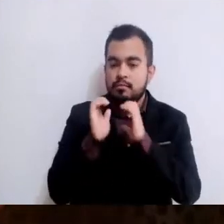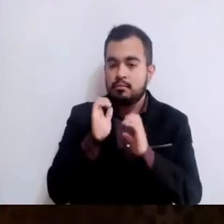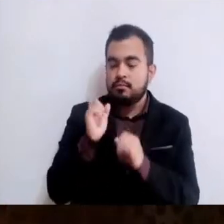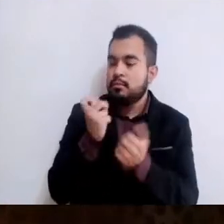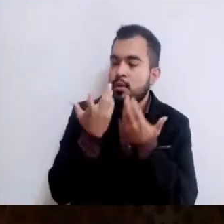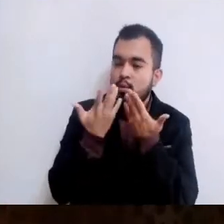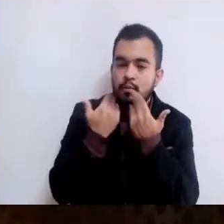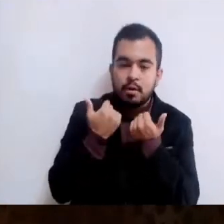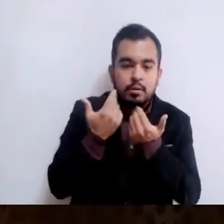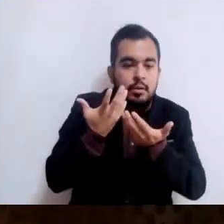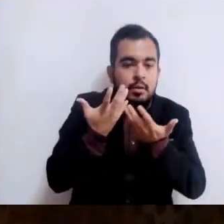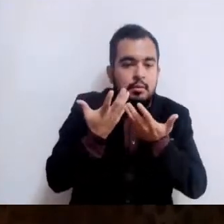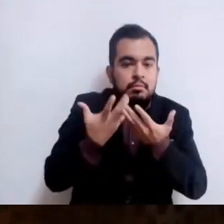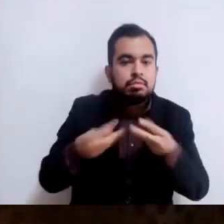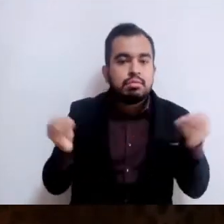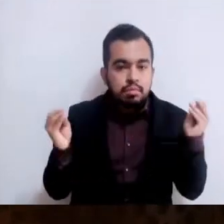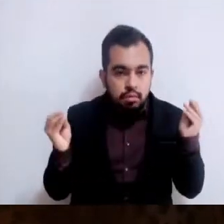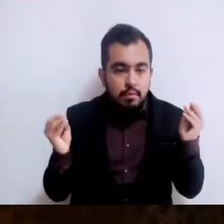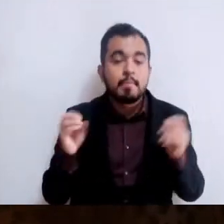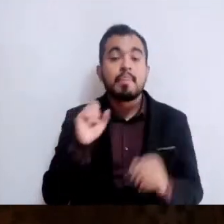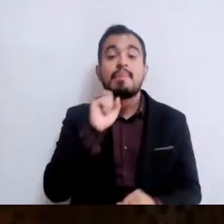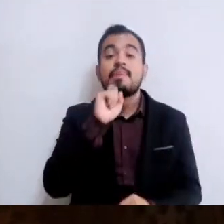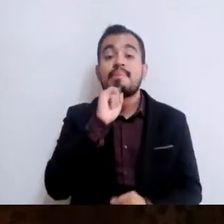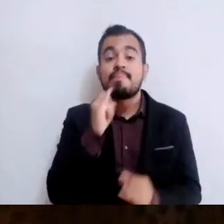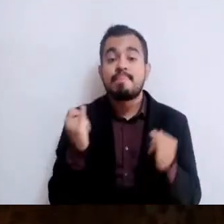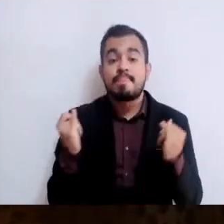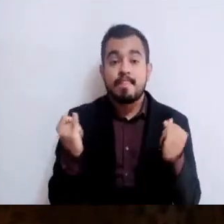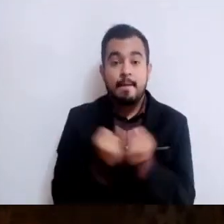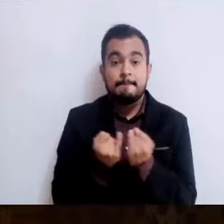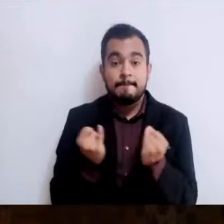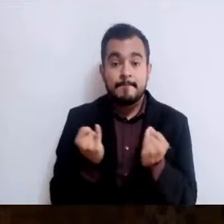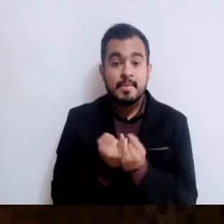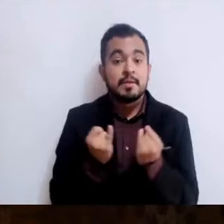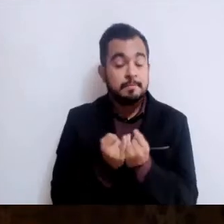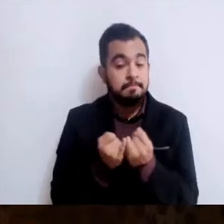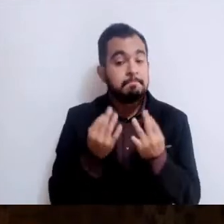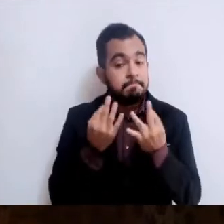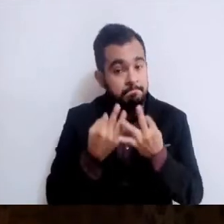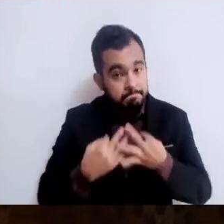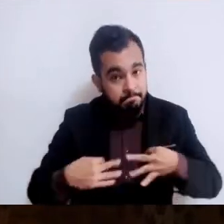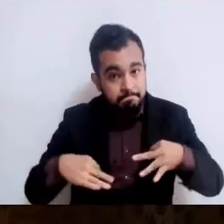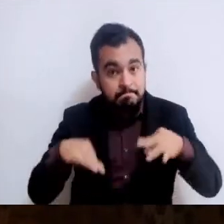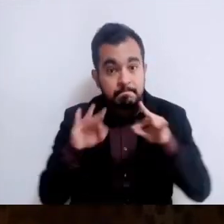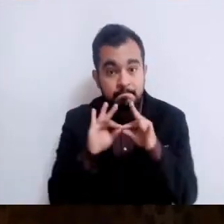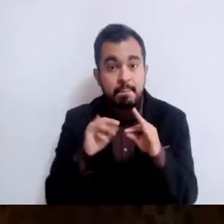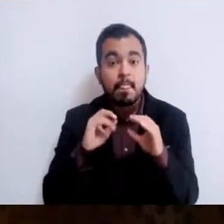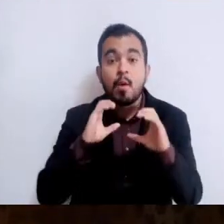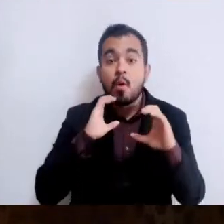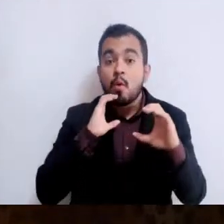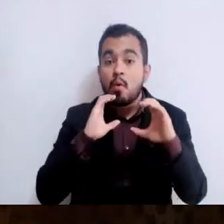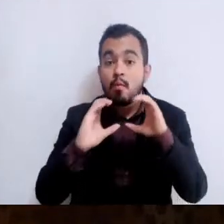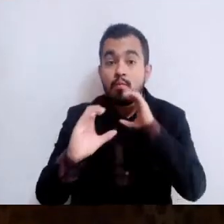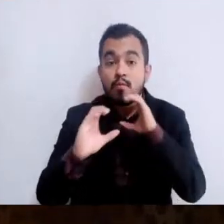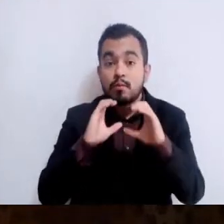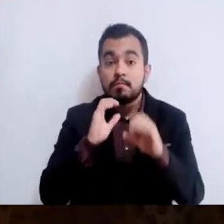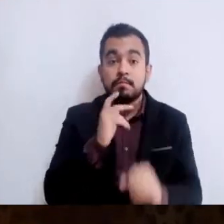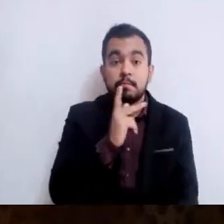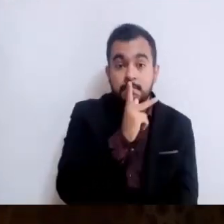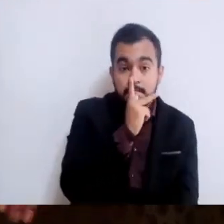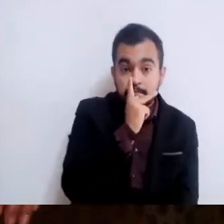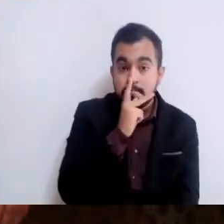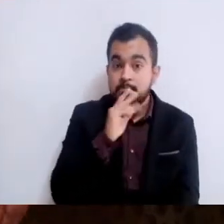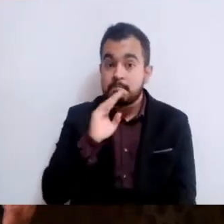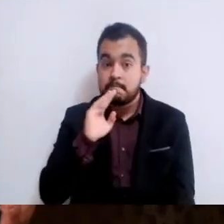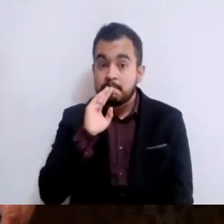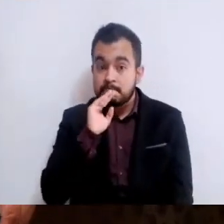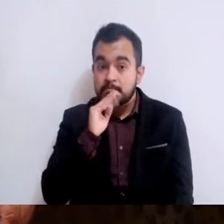De igual manera, es necesaria y fundamental la comunicación entre ambos cónyuges. Cabe